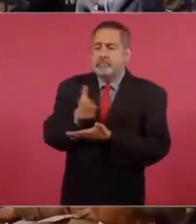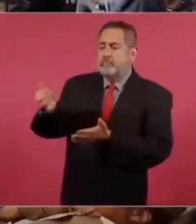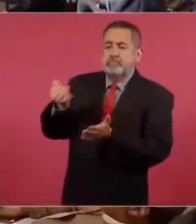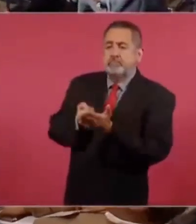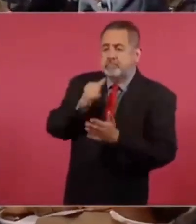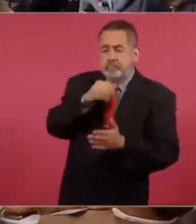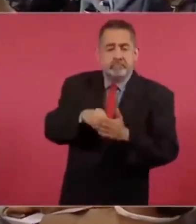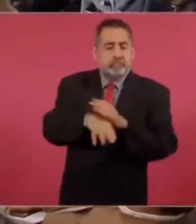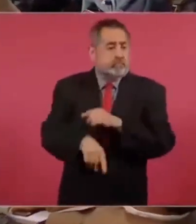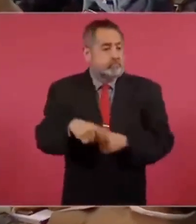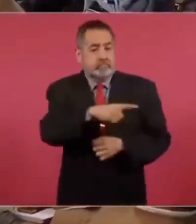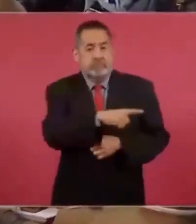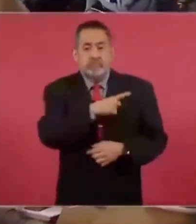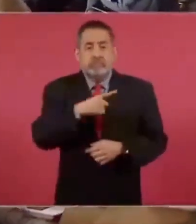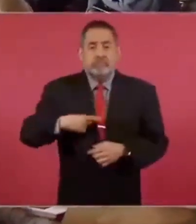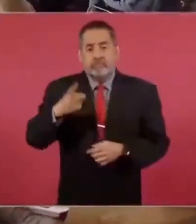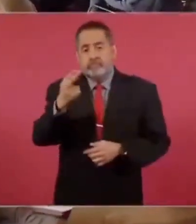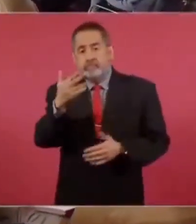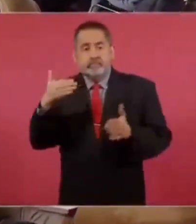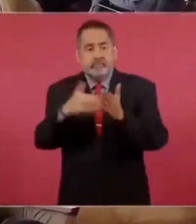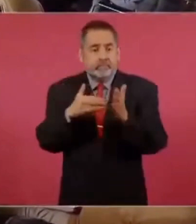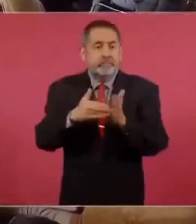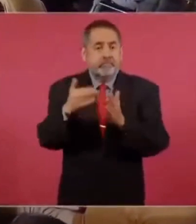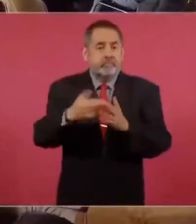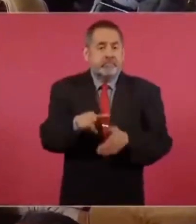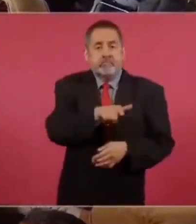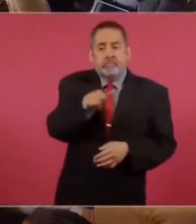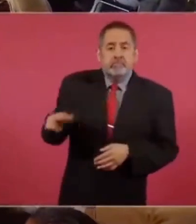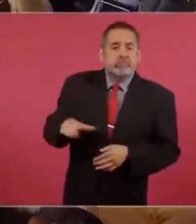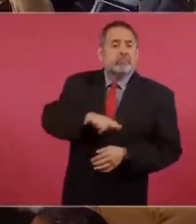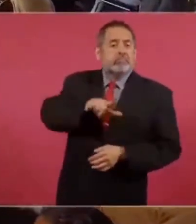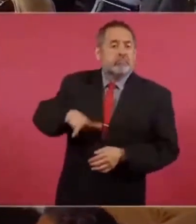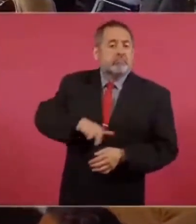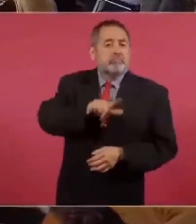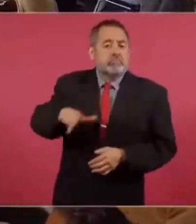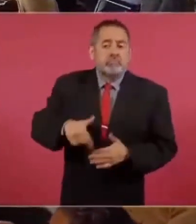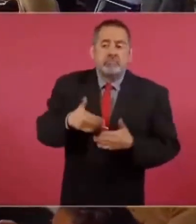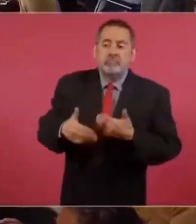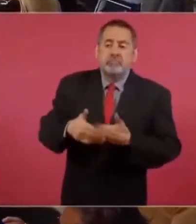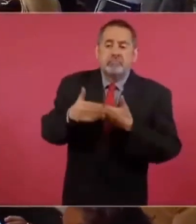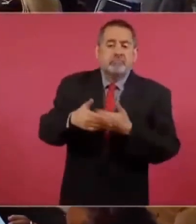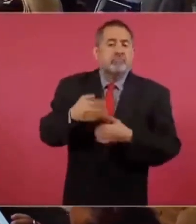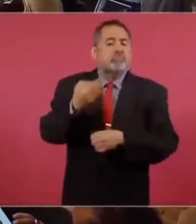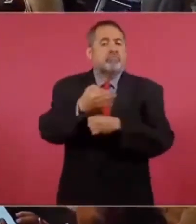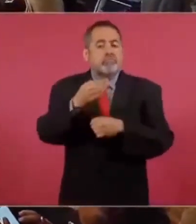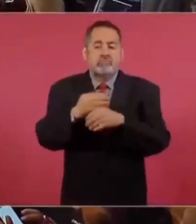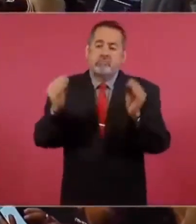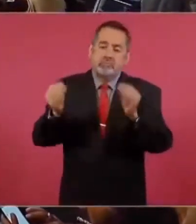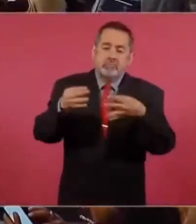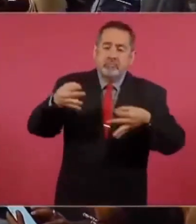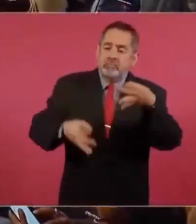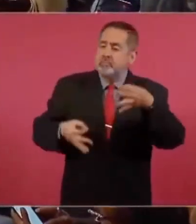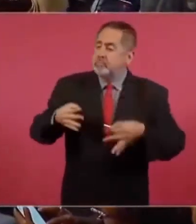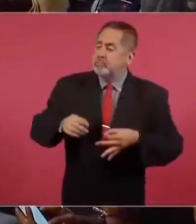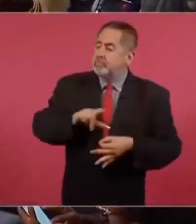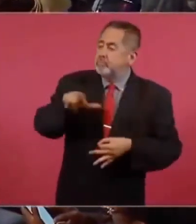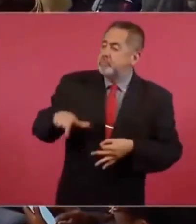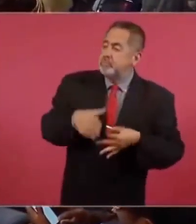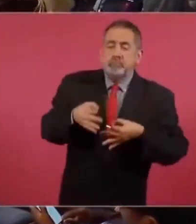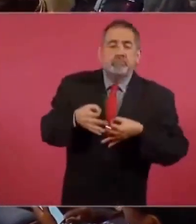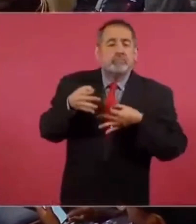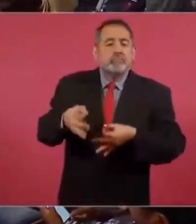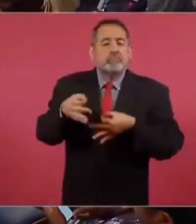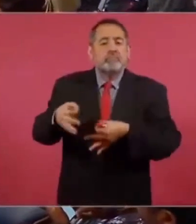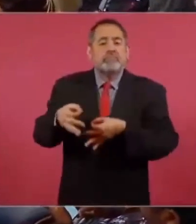debe 25,000 millones de pesos y otros más que también están haciendo litigios legales para alargar más y más